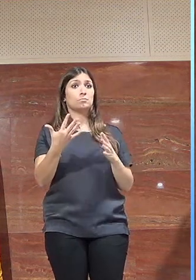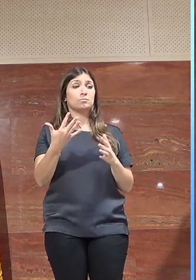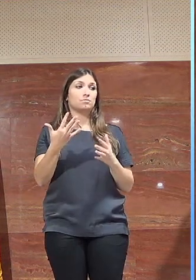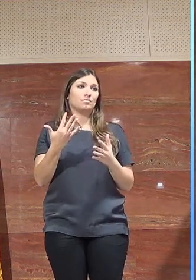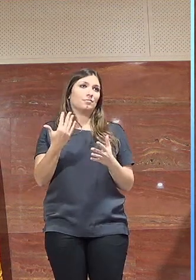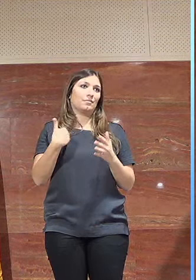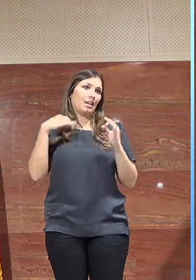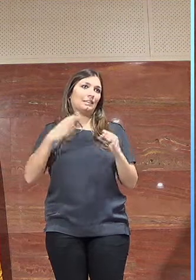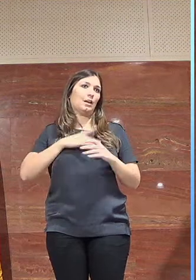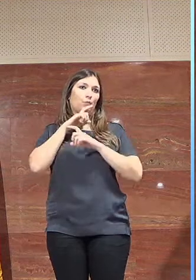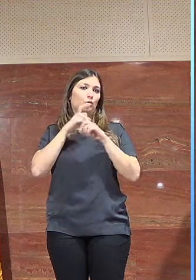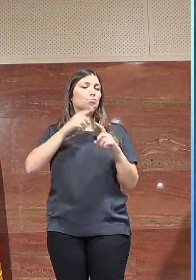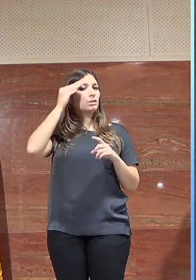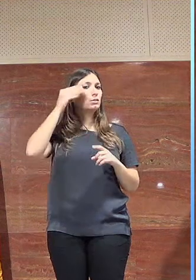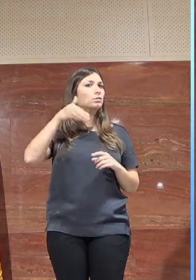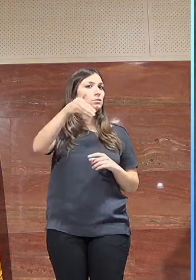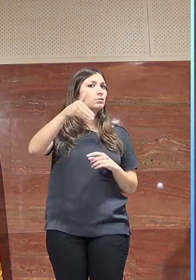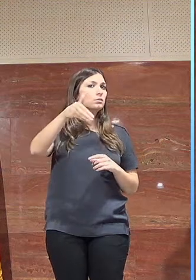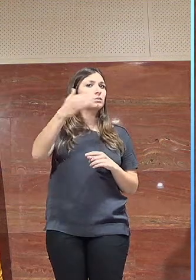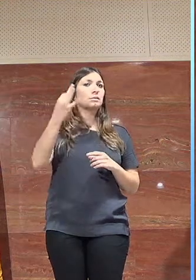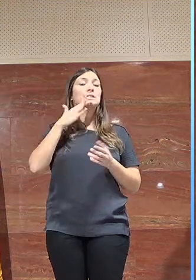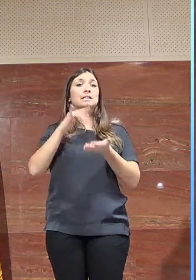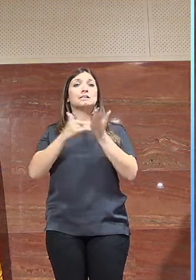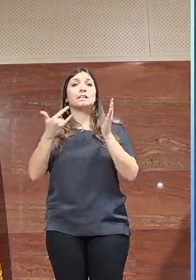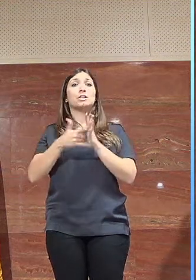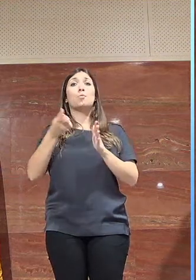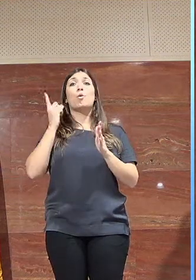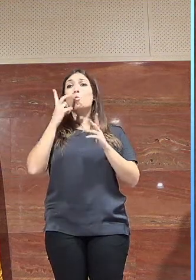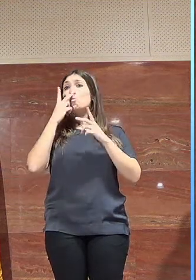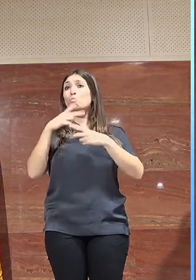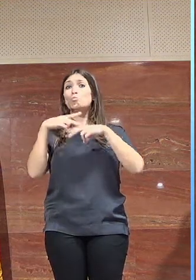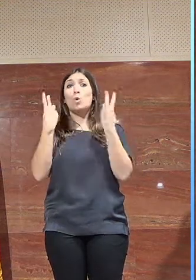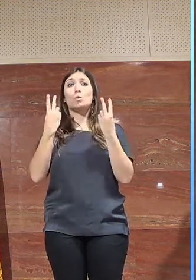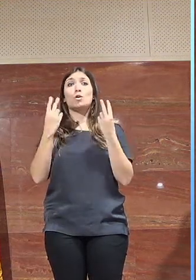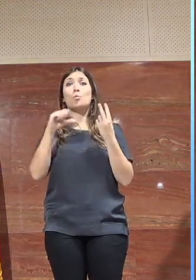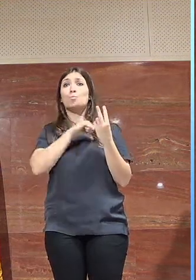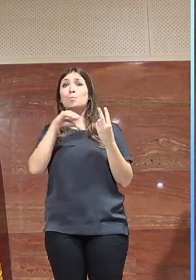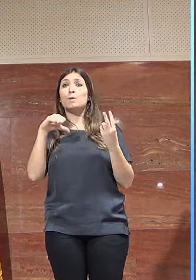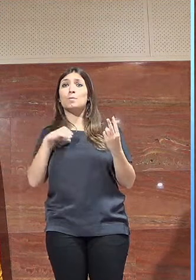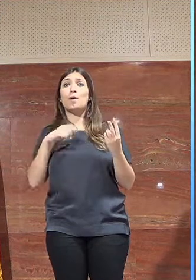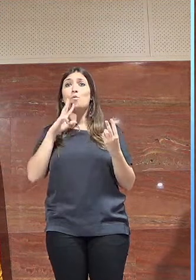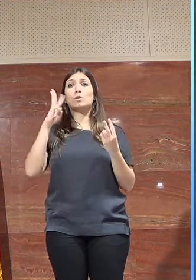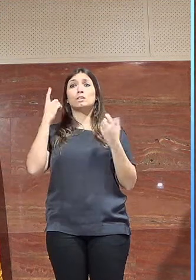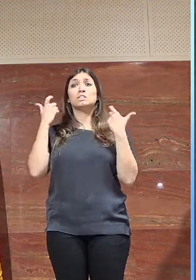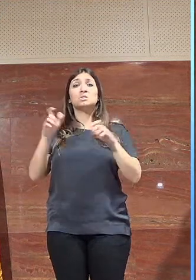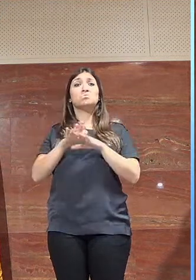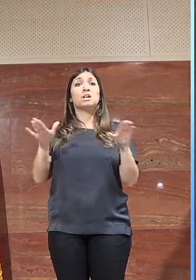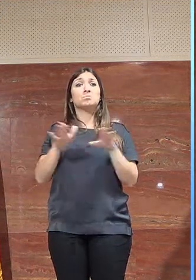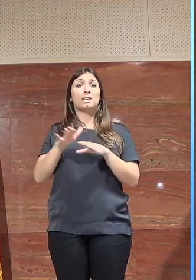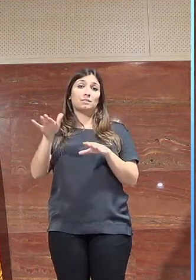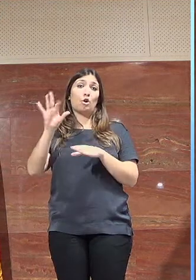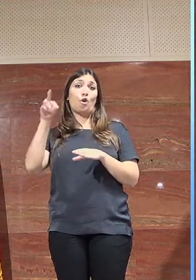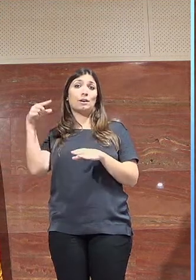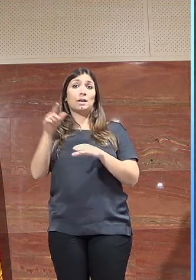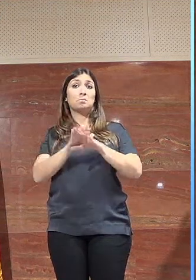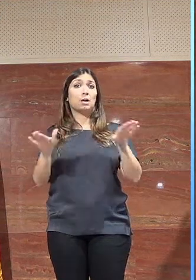ya como fundación, que dentro de unos años no solo va a haber el sistema de lo público, lo privado y el tercer sector, el mundo de las ONGs, sino